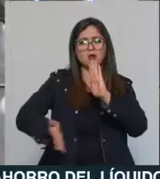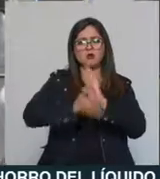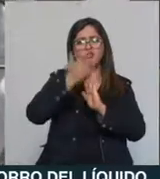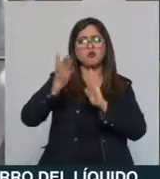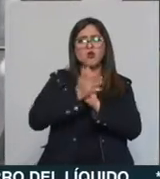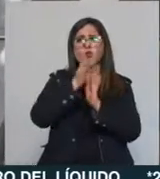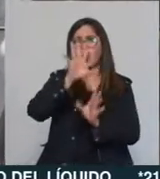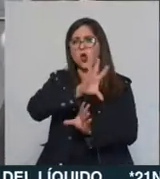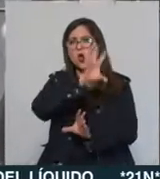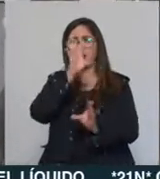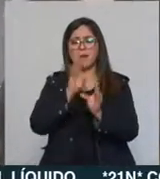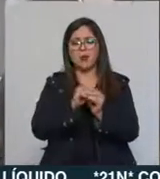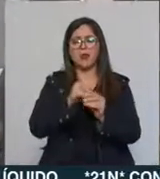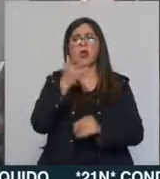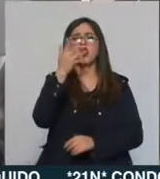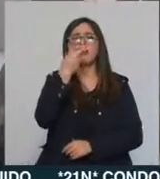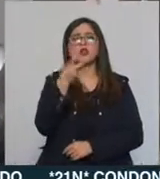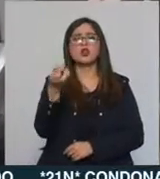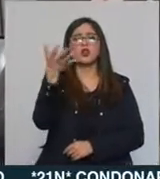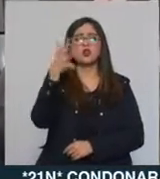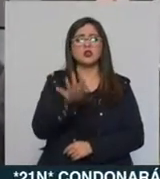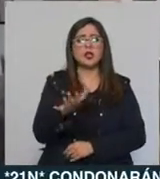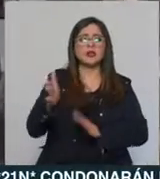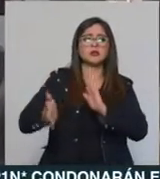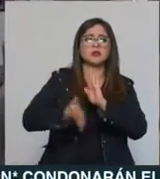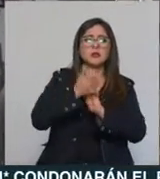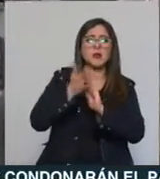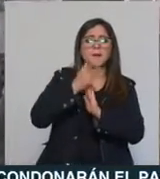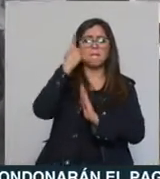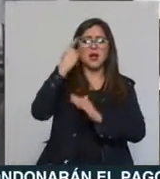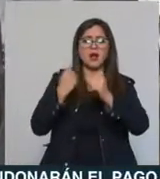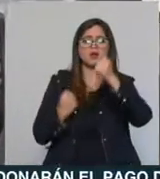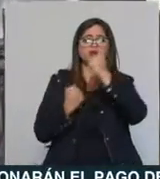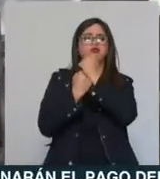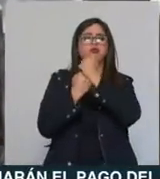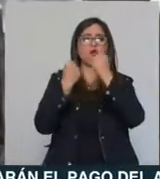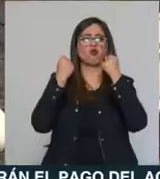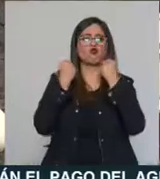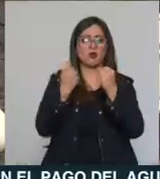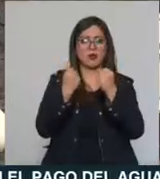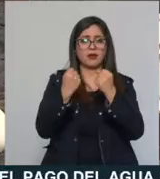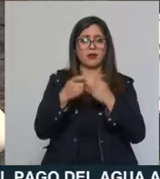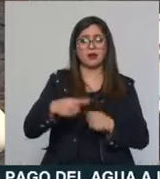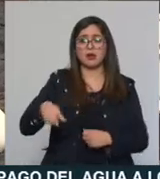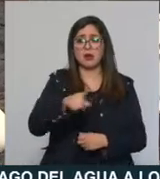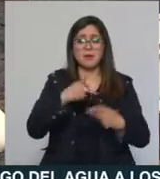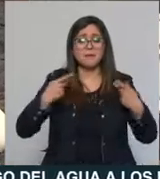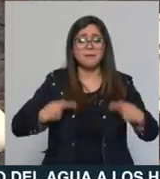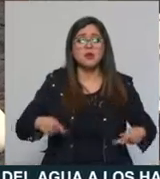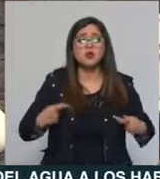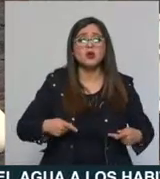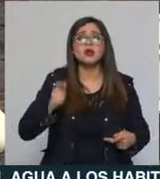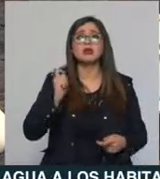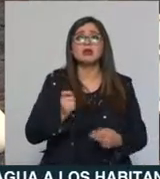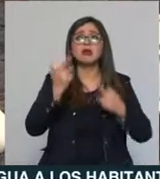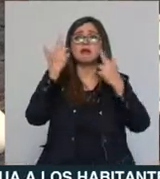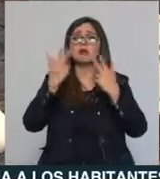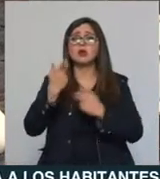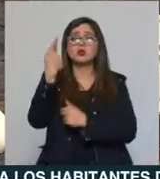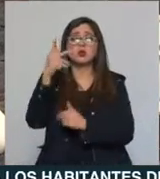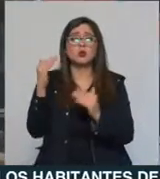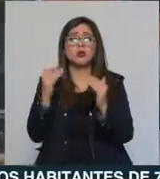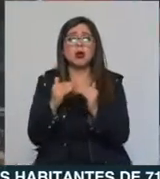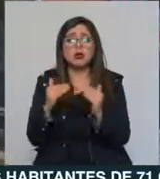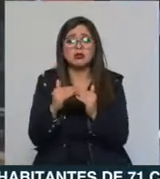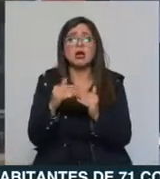total y 210 para rehabilitación o reforzamiento. Para los damnificados, la reconstrucción no solo representa una obra